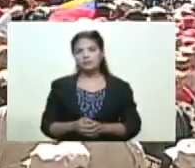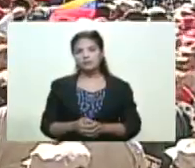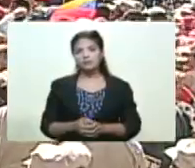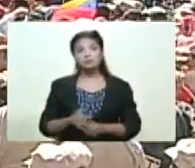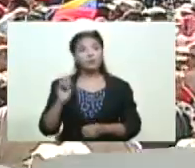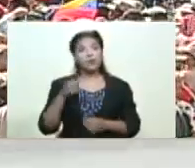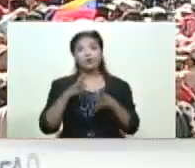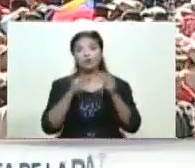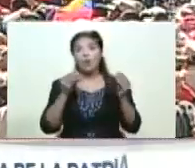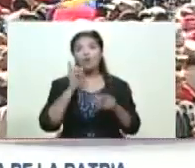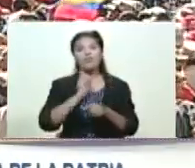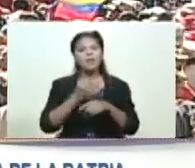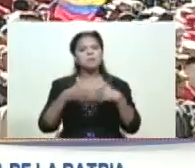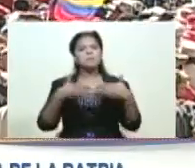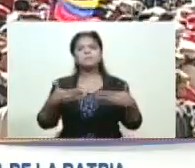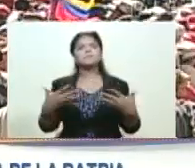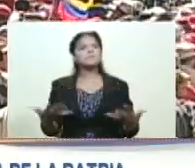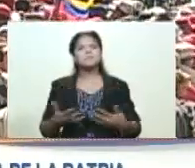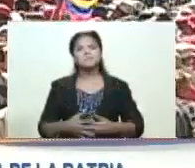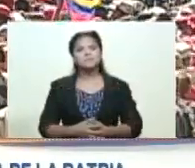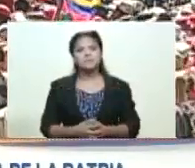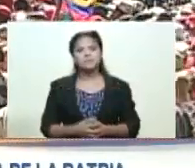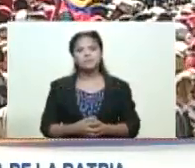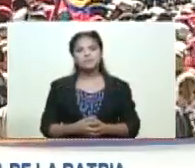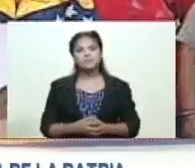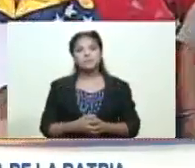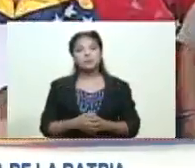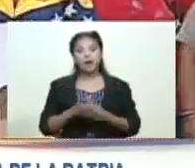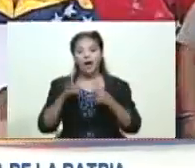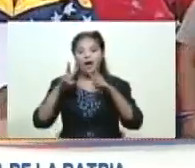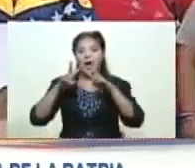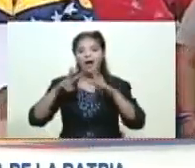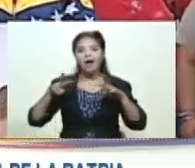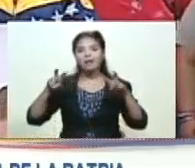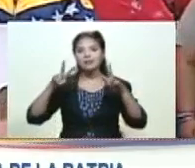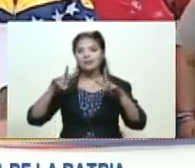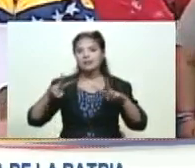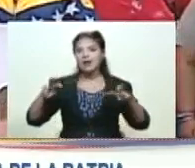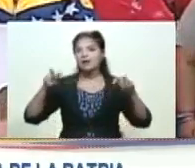Todo esto nos tiene que llevar a un análisis muy claro.